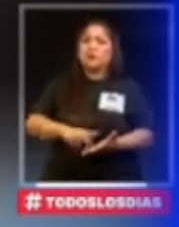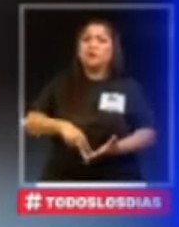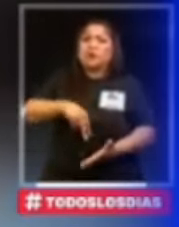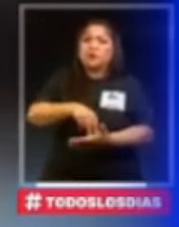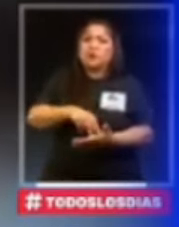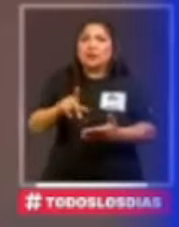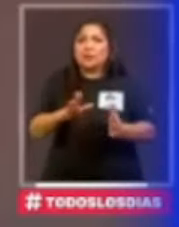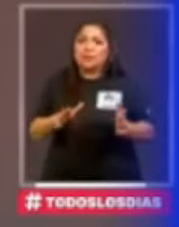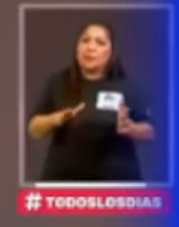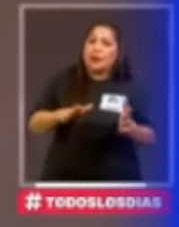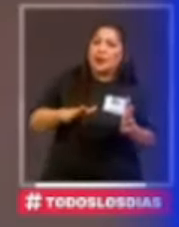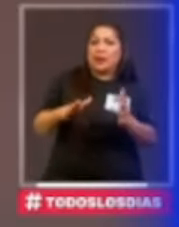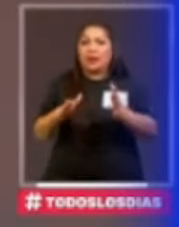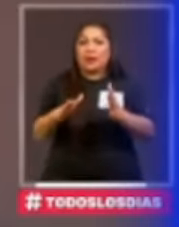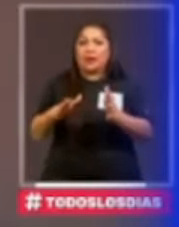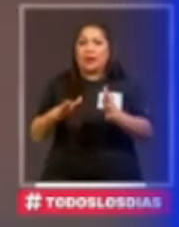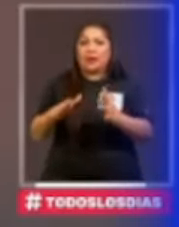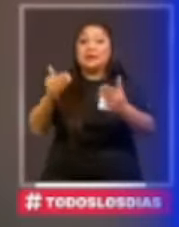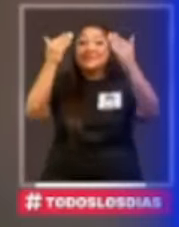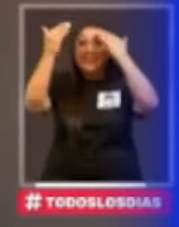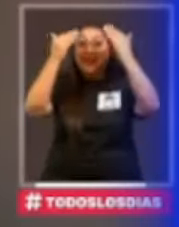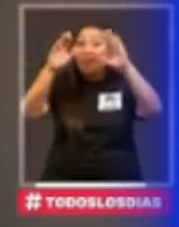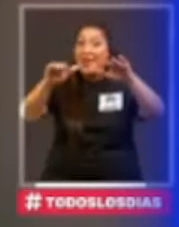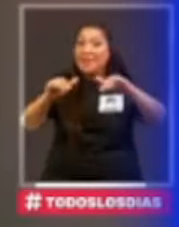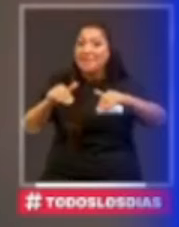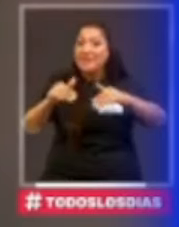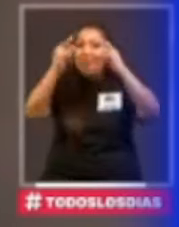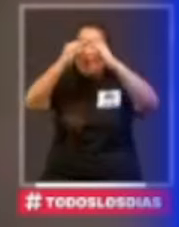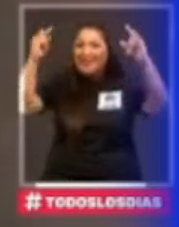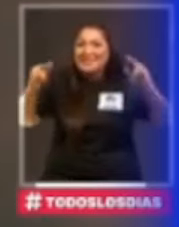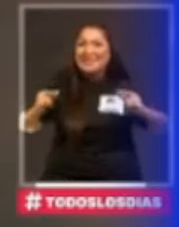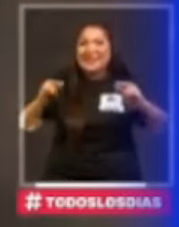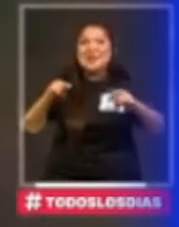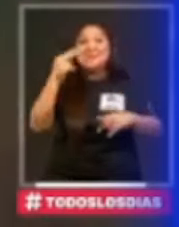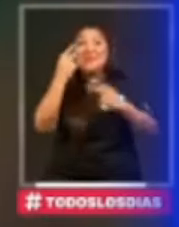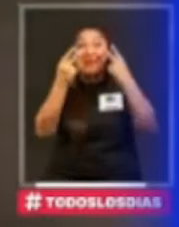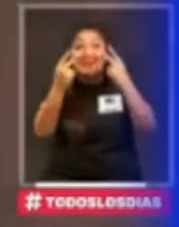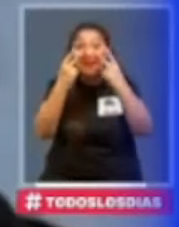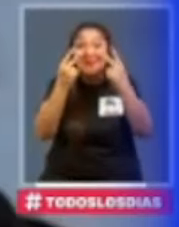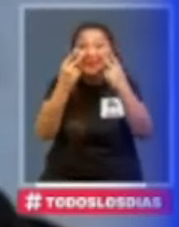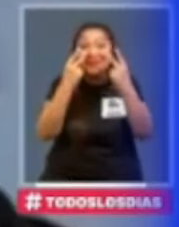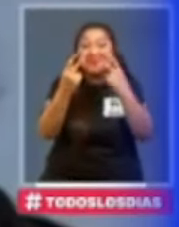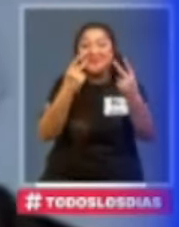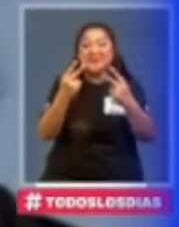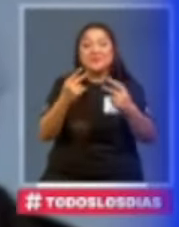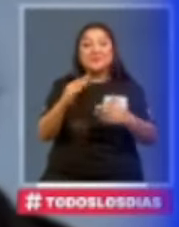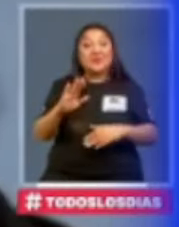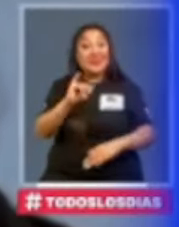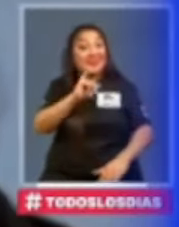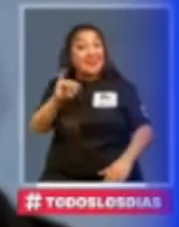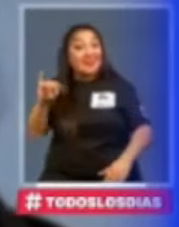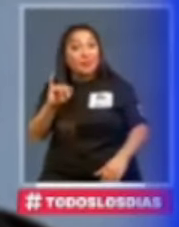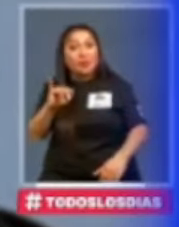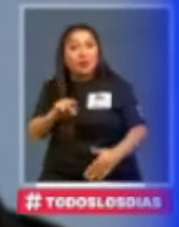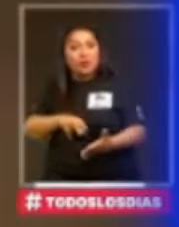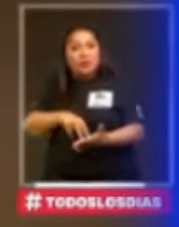lado. Salude como el circo. A ver si saluda como antes. Mira, mira. Mi amor. Después de a poquito se empezó a parar y